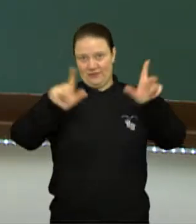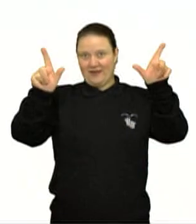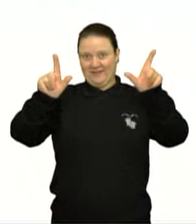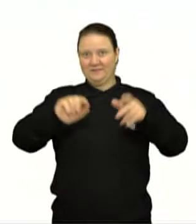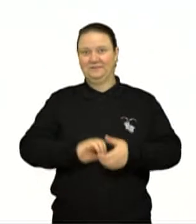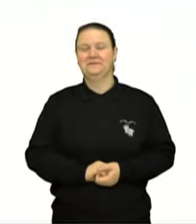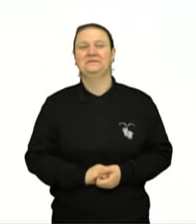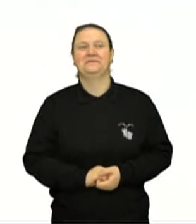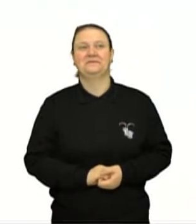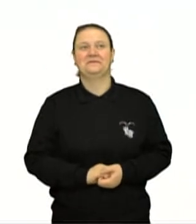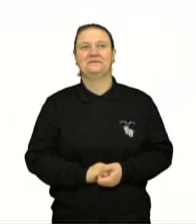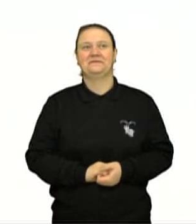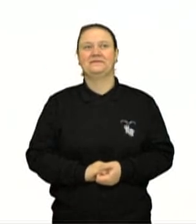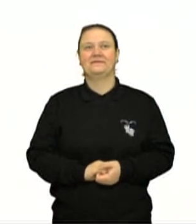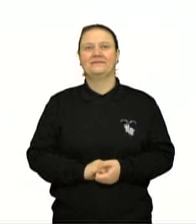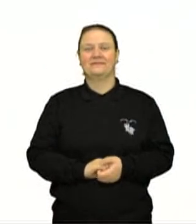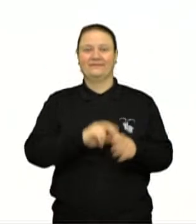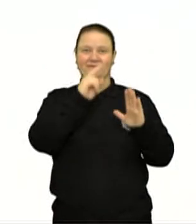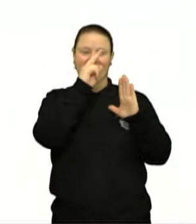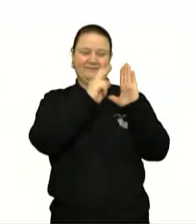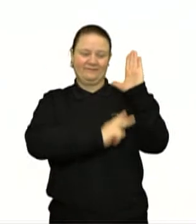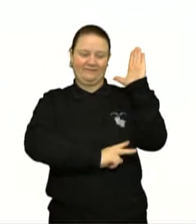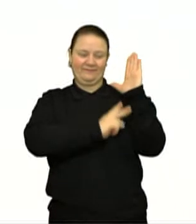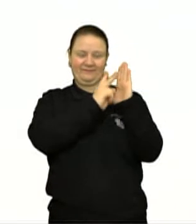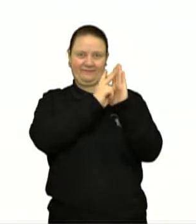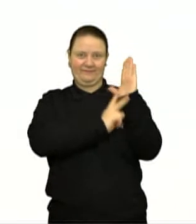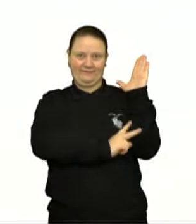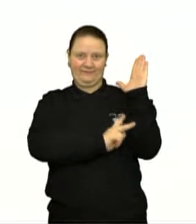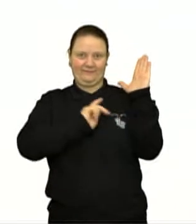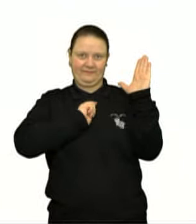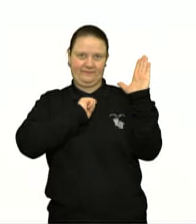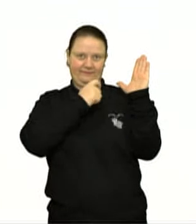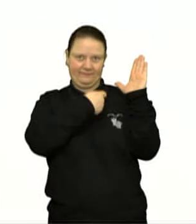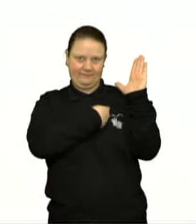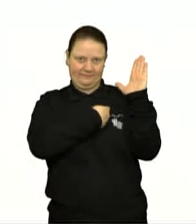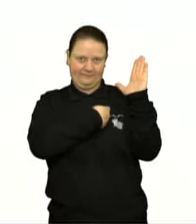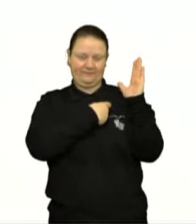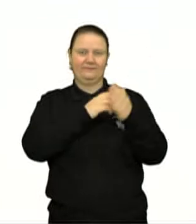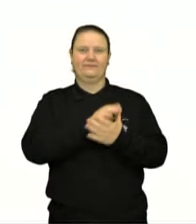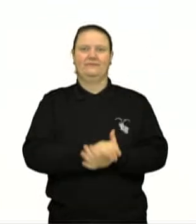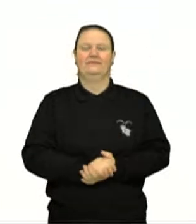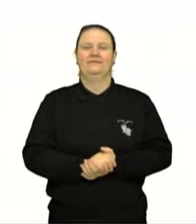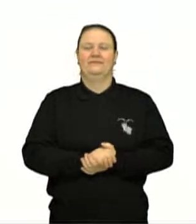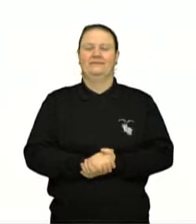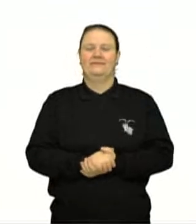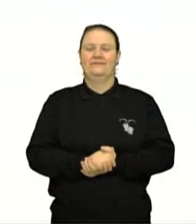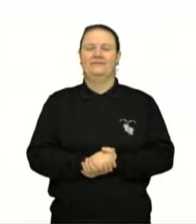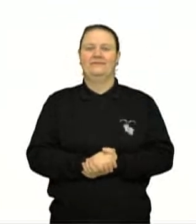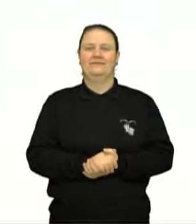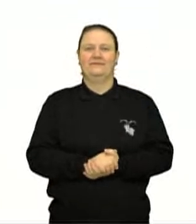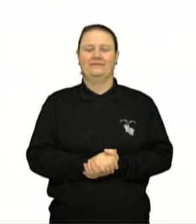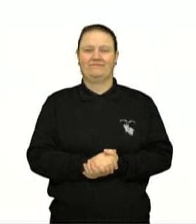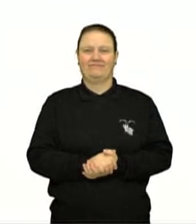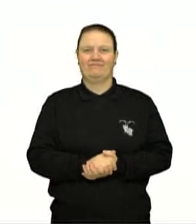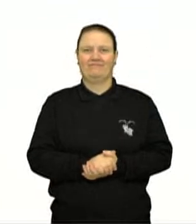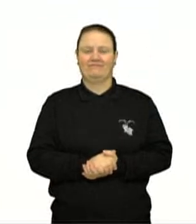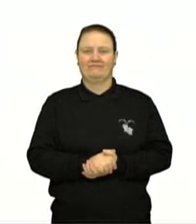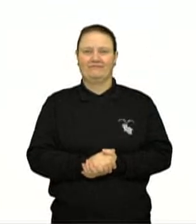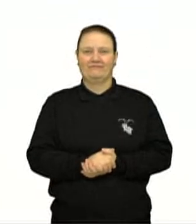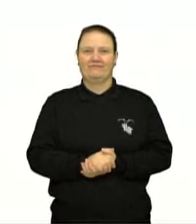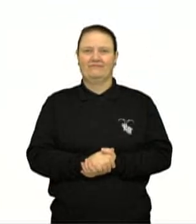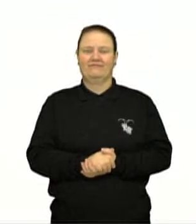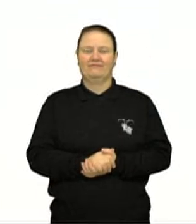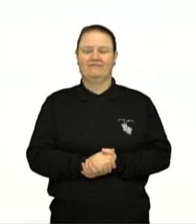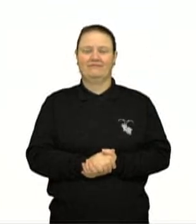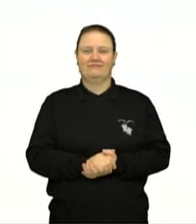Reflexionando con el texto. Hablando se entiende la gente. No decía el cambio de la bicicleta, no te decía